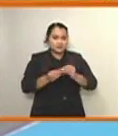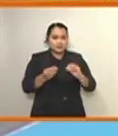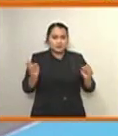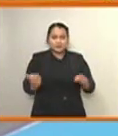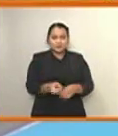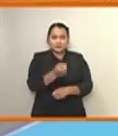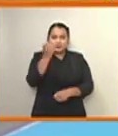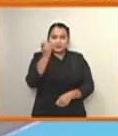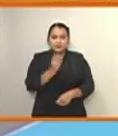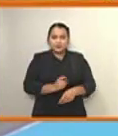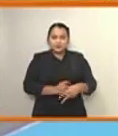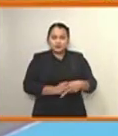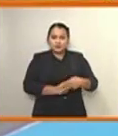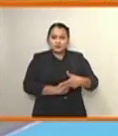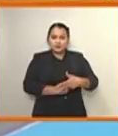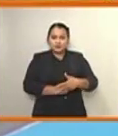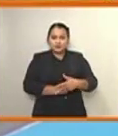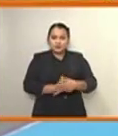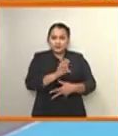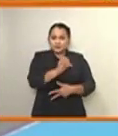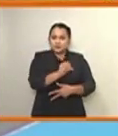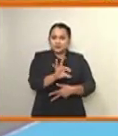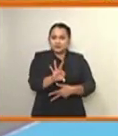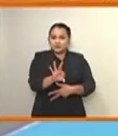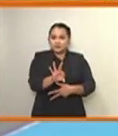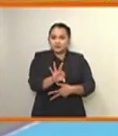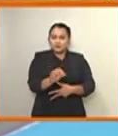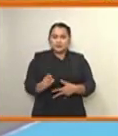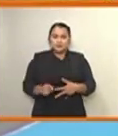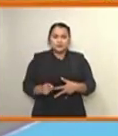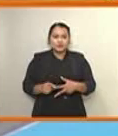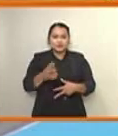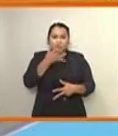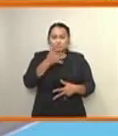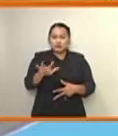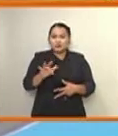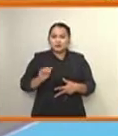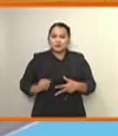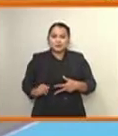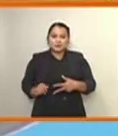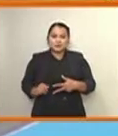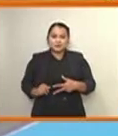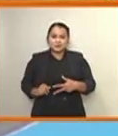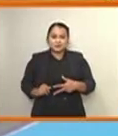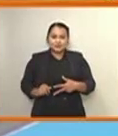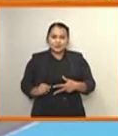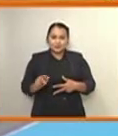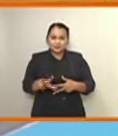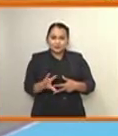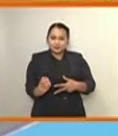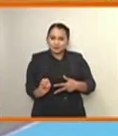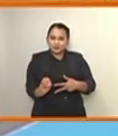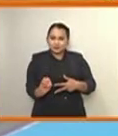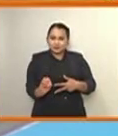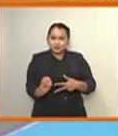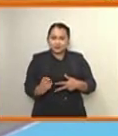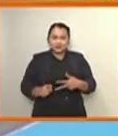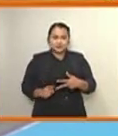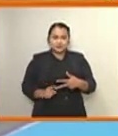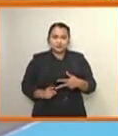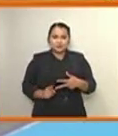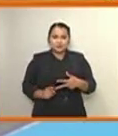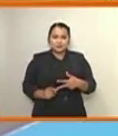y este es el 09. Segundo número ganador, suerte. Y este es el 30, tercer y decisivo número